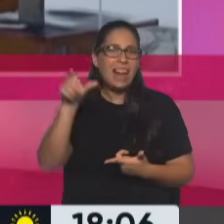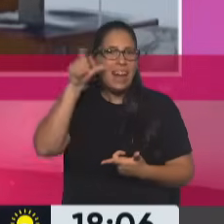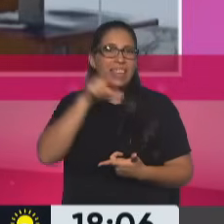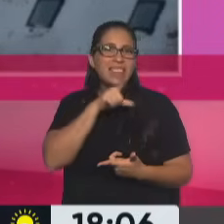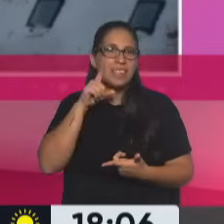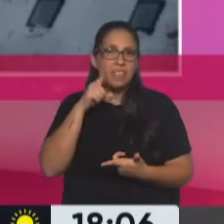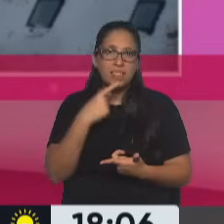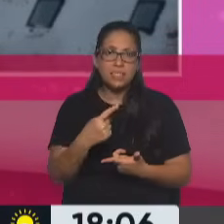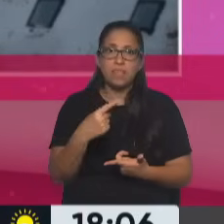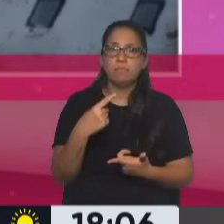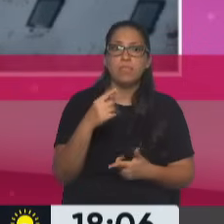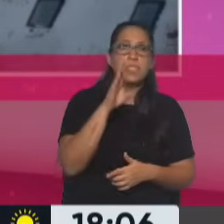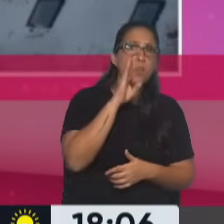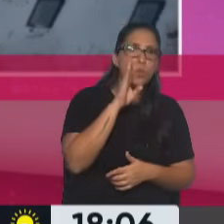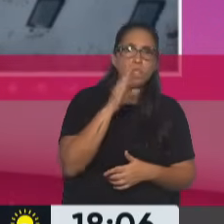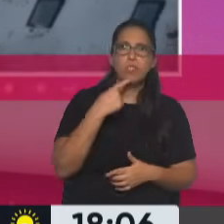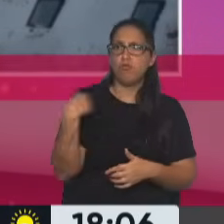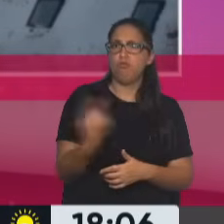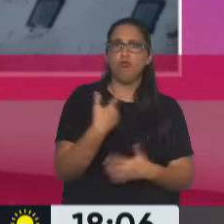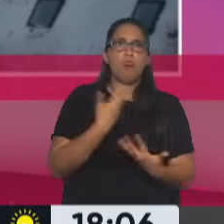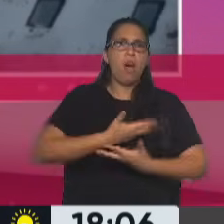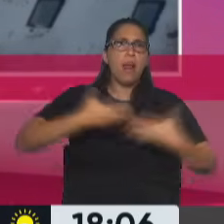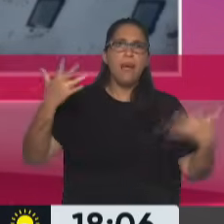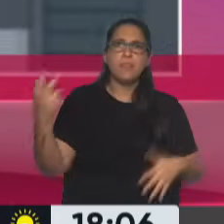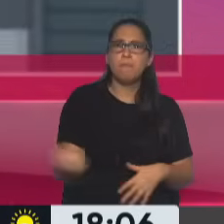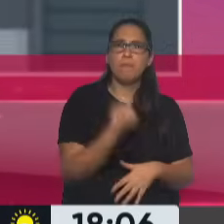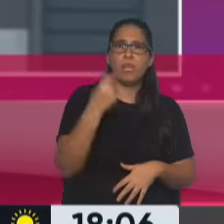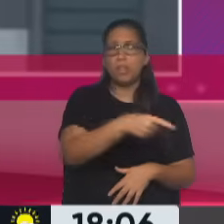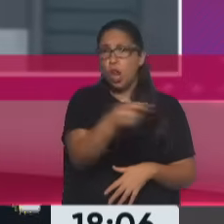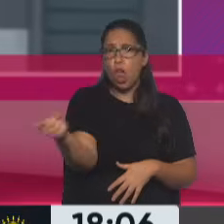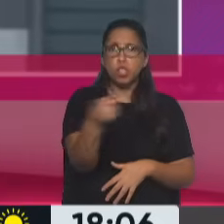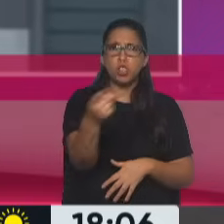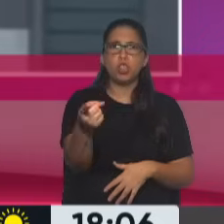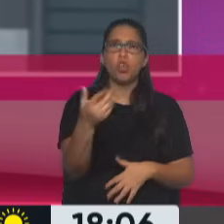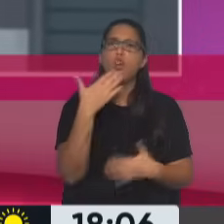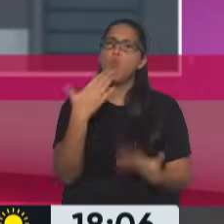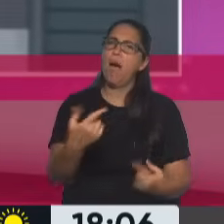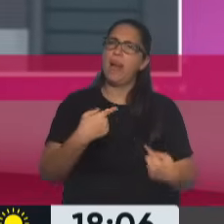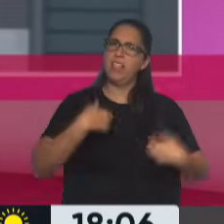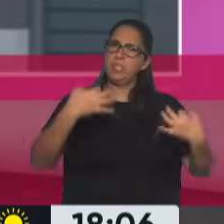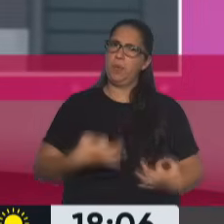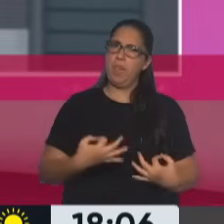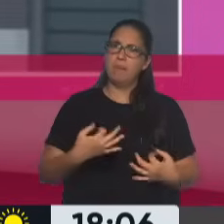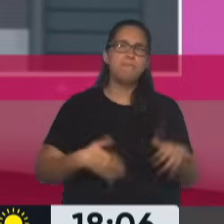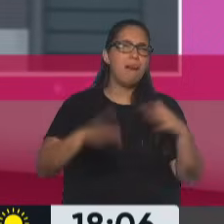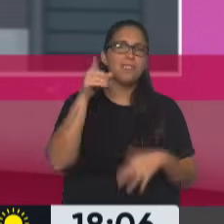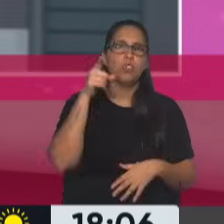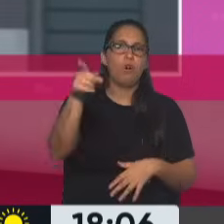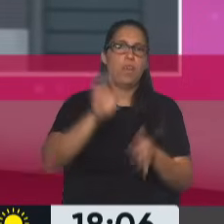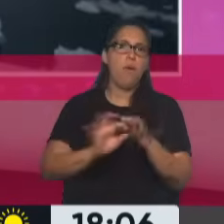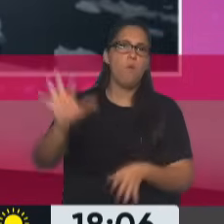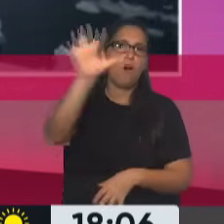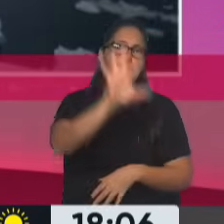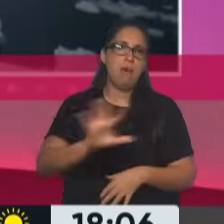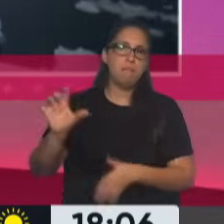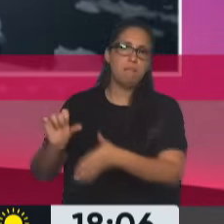Estados Unidos, nosotros somos grandes, somos importantes, y el resto es desagradecido, sobre todo Europa, ¿no? Sí. Claramente hablando de Europa